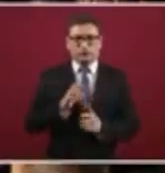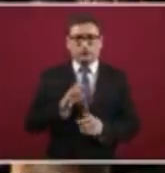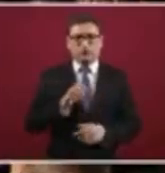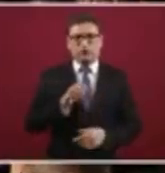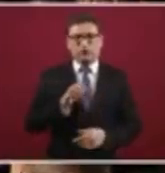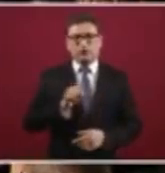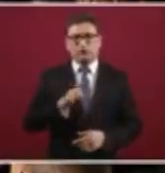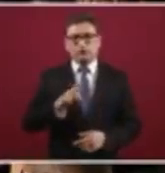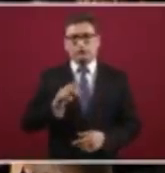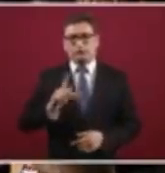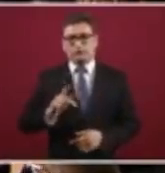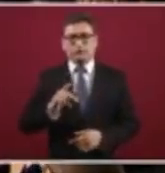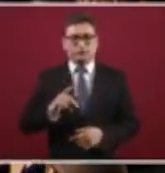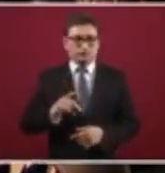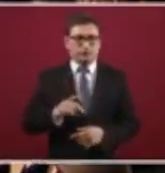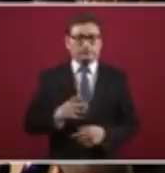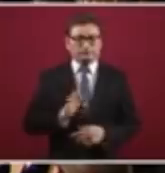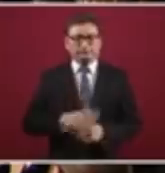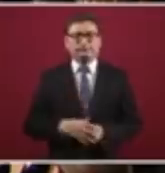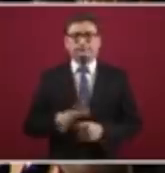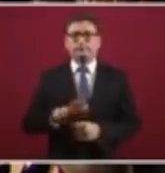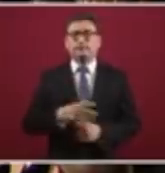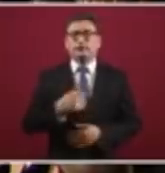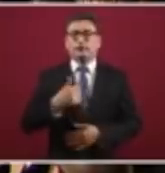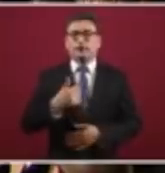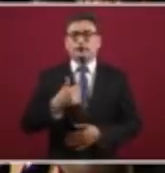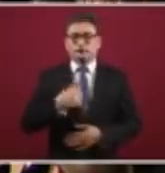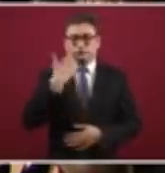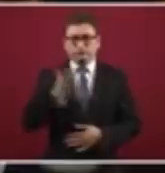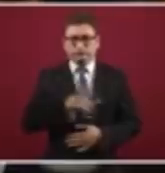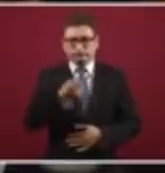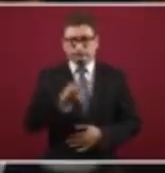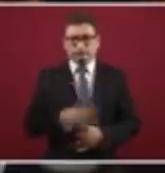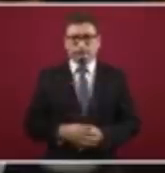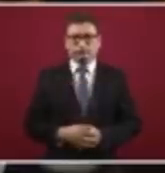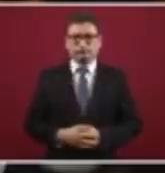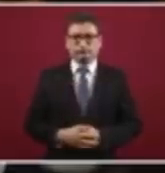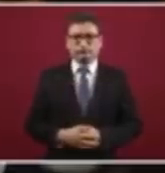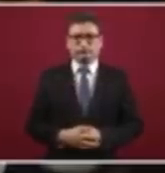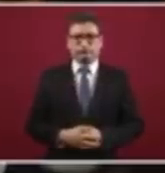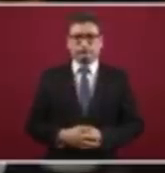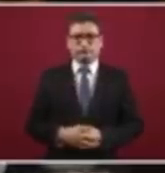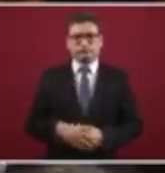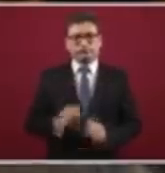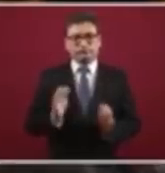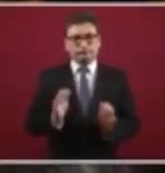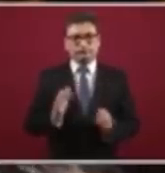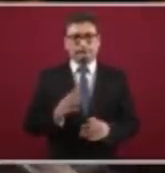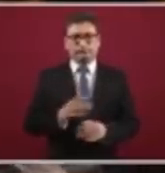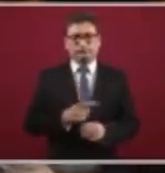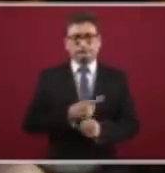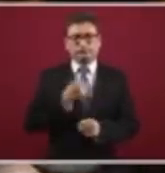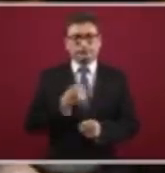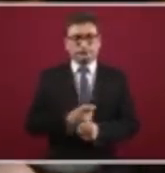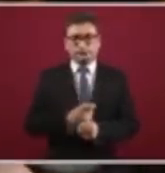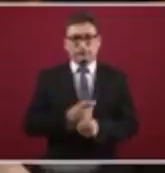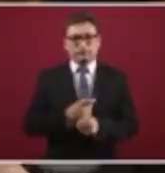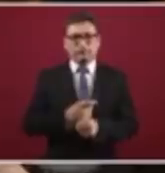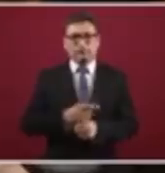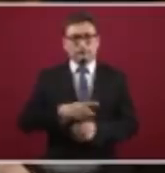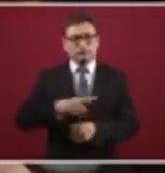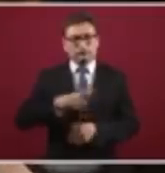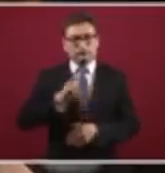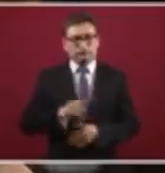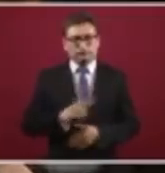análisis económico yo quisiera preguntar este y menos primero desear de todo corazón